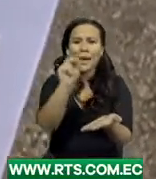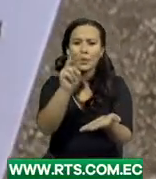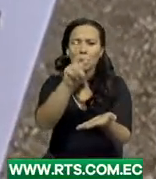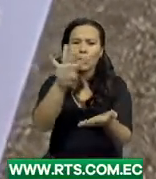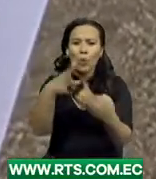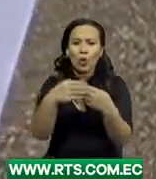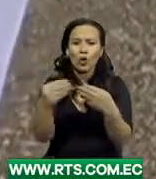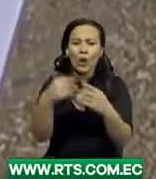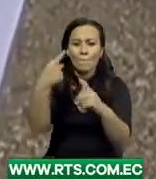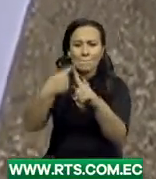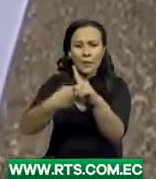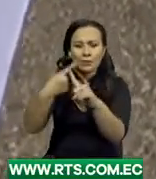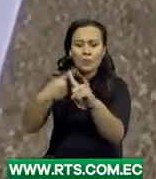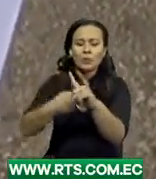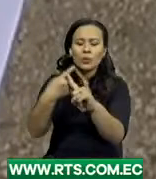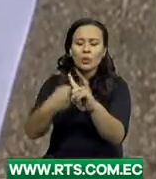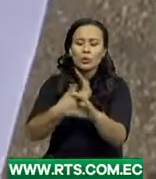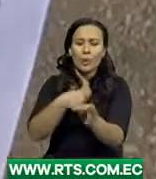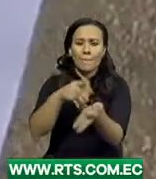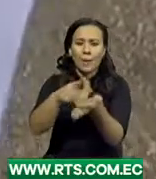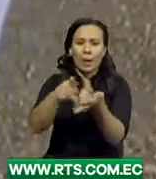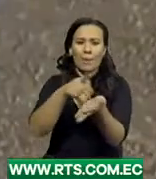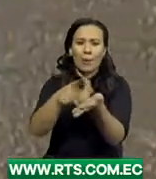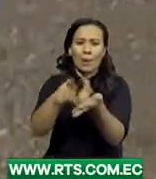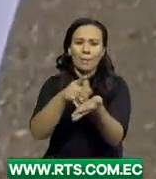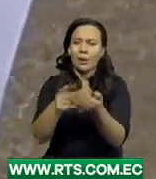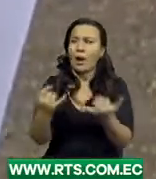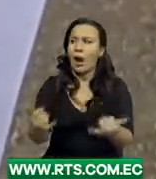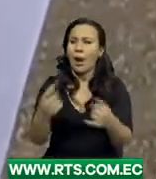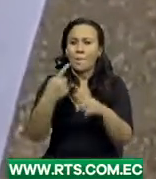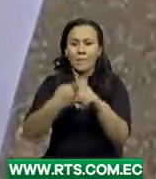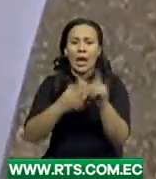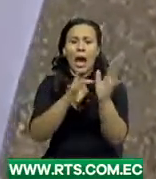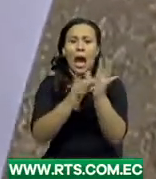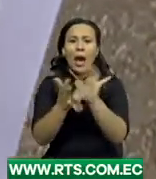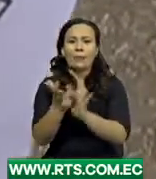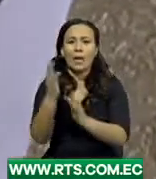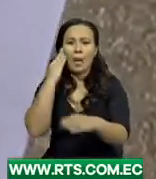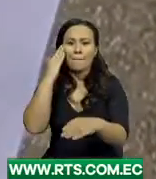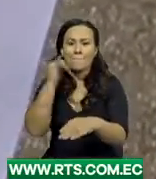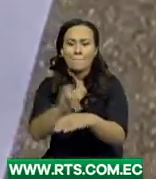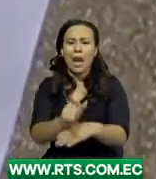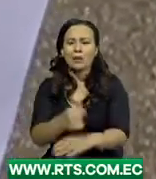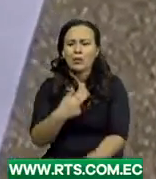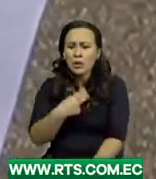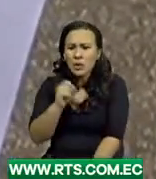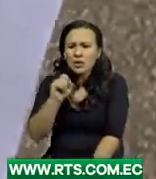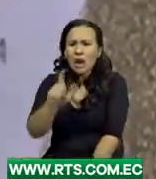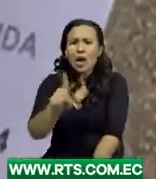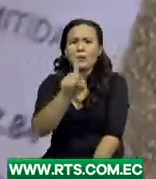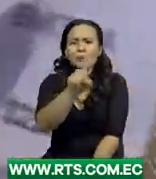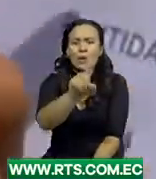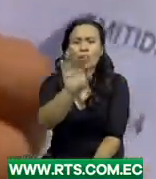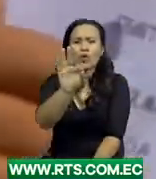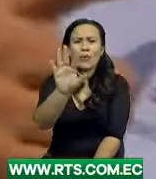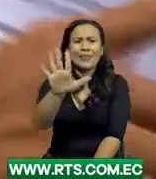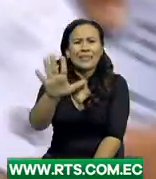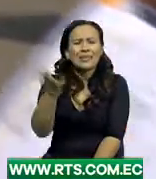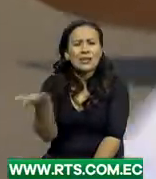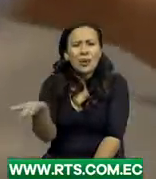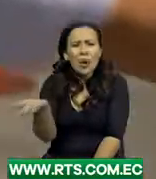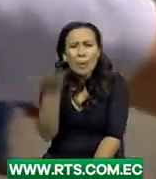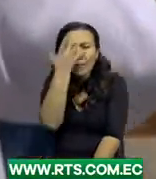dólares mensuales por consumo de energía eléctrica. Pero ya abril y mayo se me disparó a 195,31 centavos. ¿Por